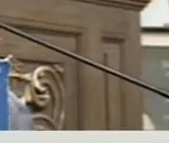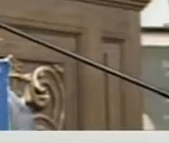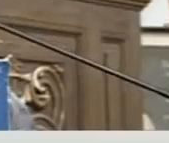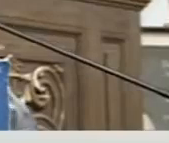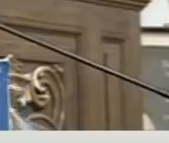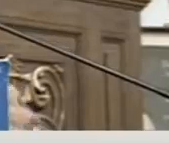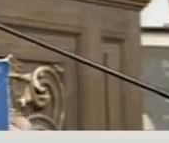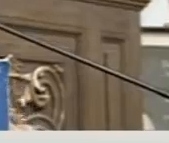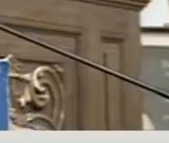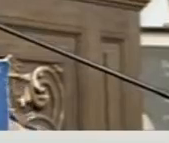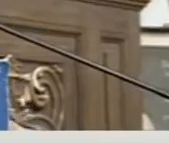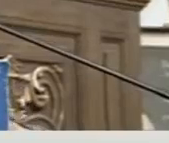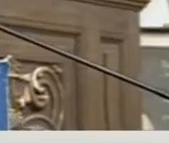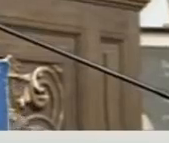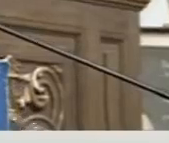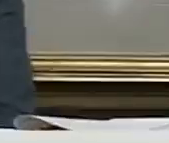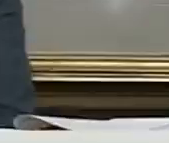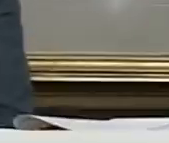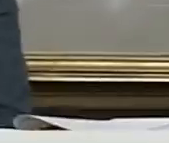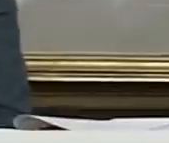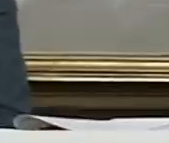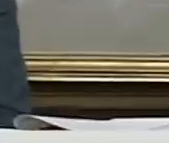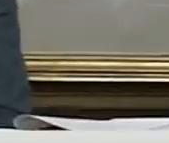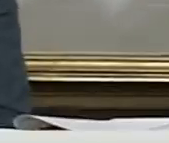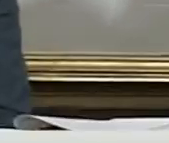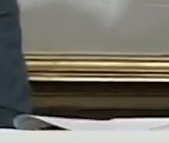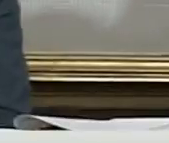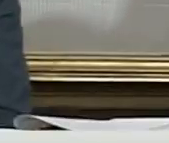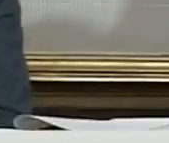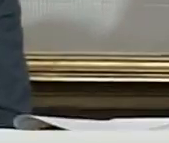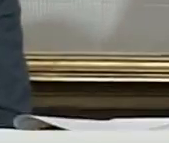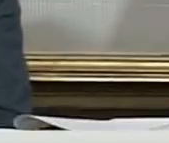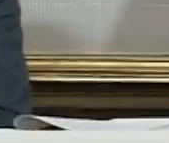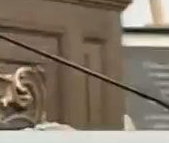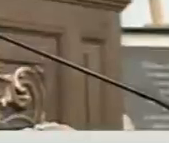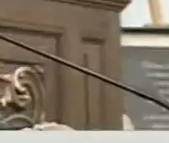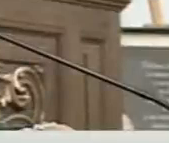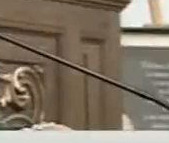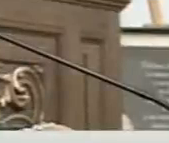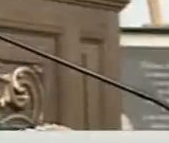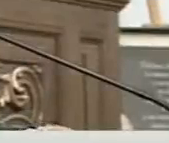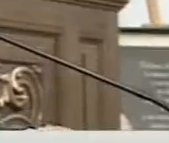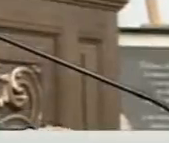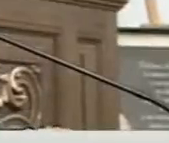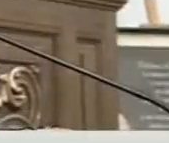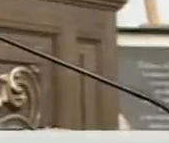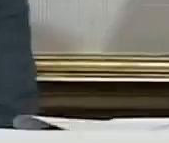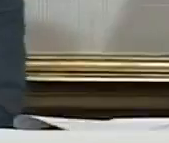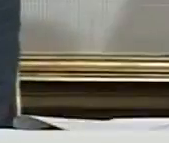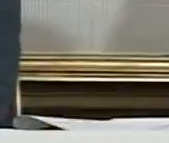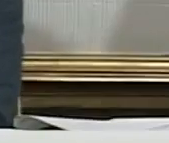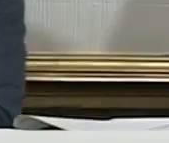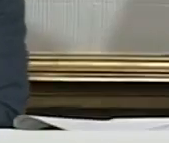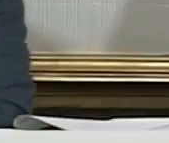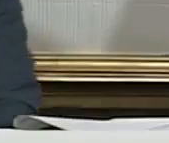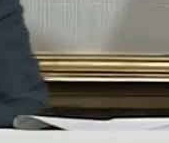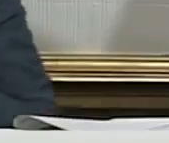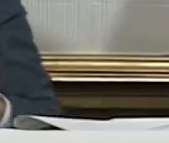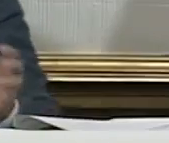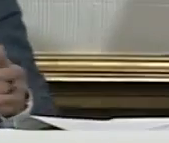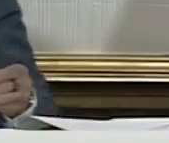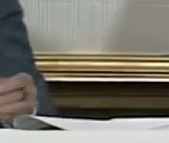su correspondiente exposición de motivos. Es todo, ciudadano presidente. En cuenta, gracias, secretaria. Siguiente punto. Es todo de la cuenta, presidente. Bien,